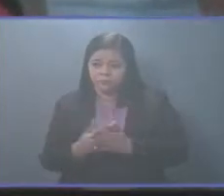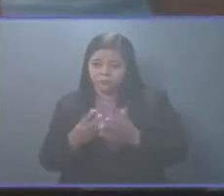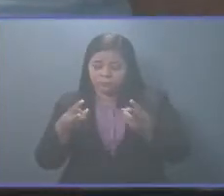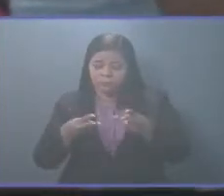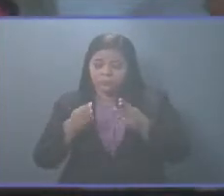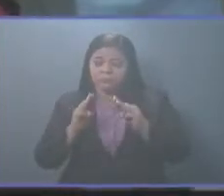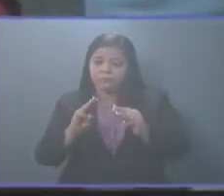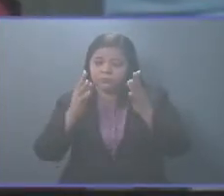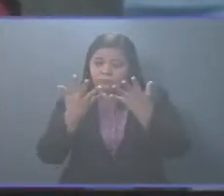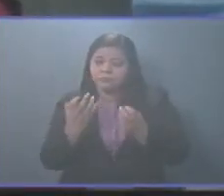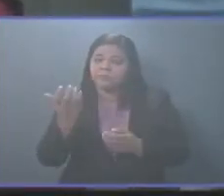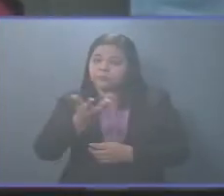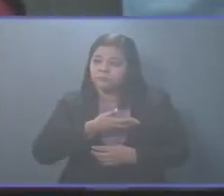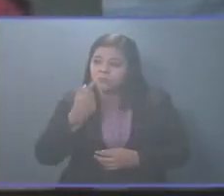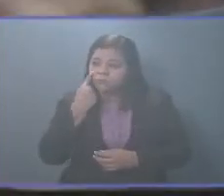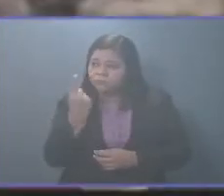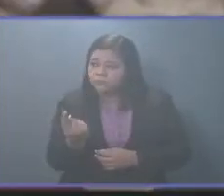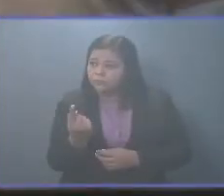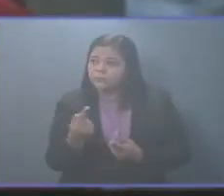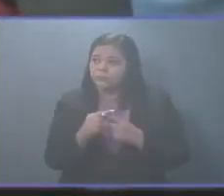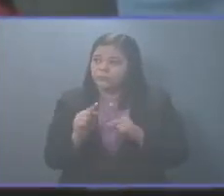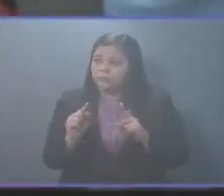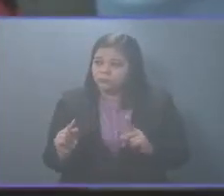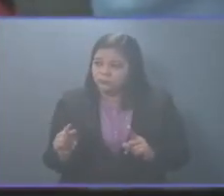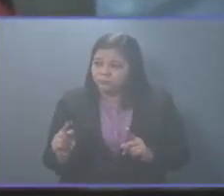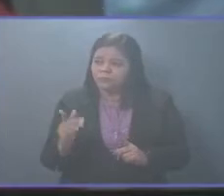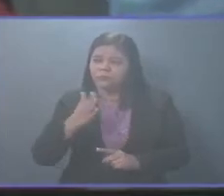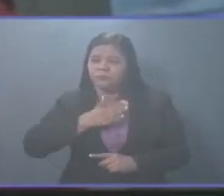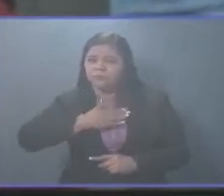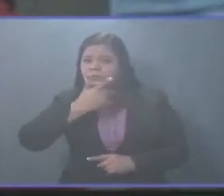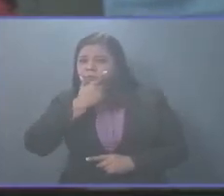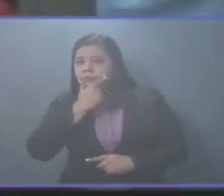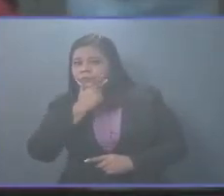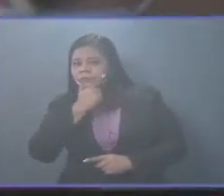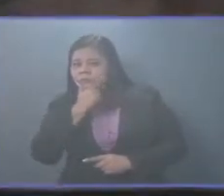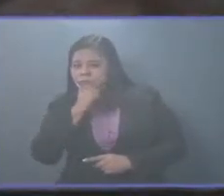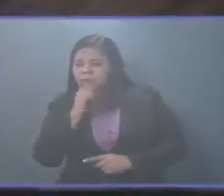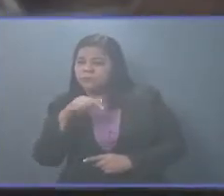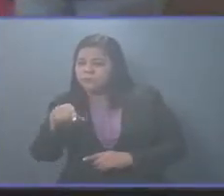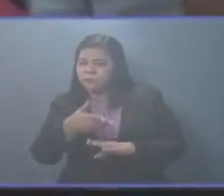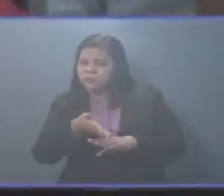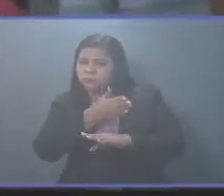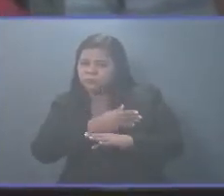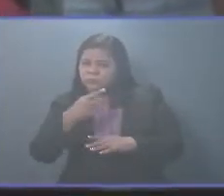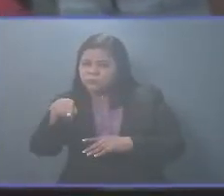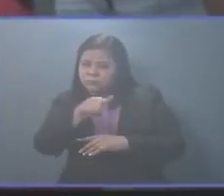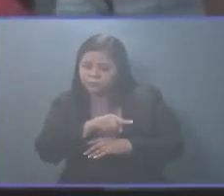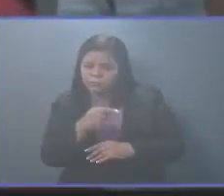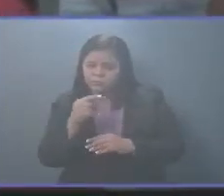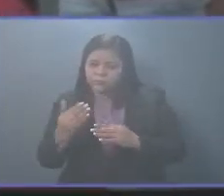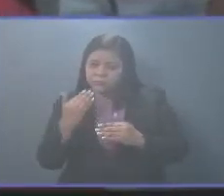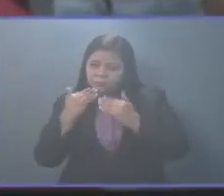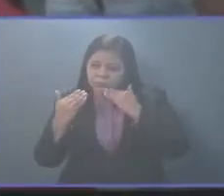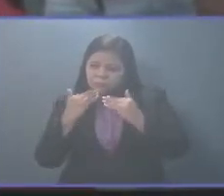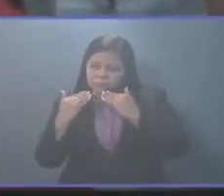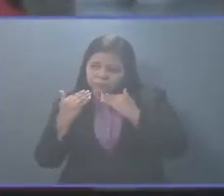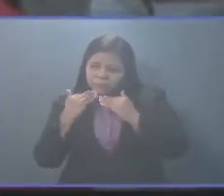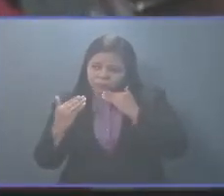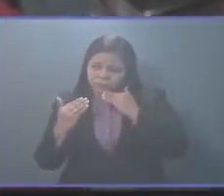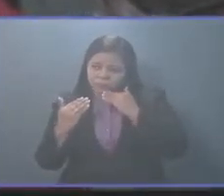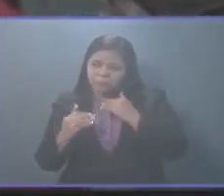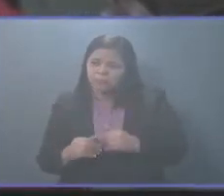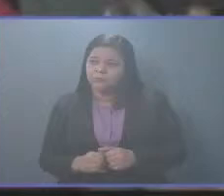FERRE. Pero sí, y me pregunté si cuando ustedes explicaban esa,